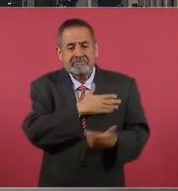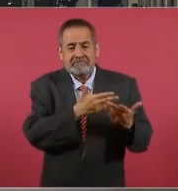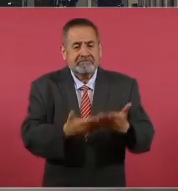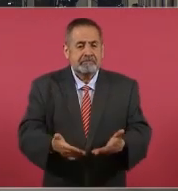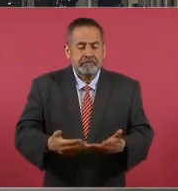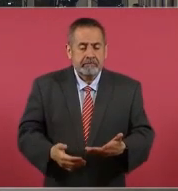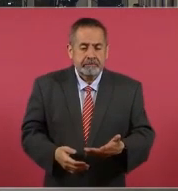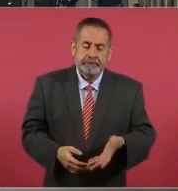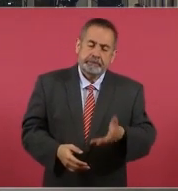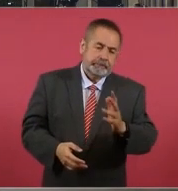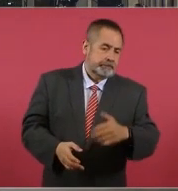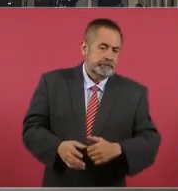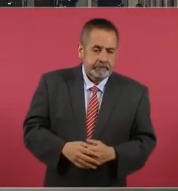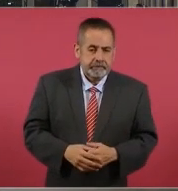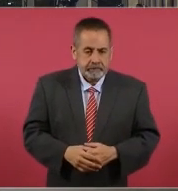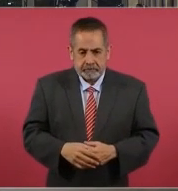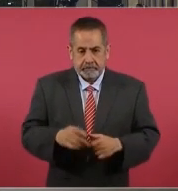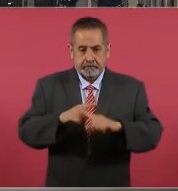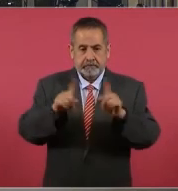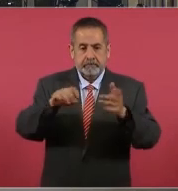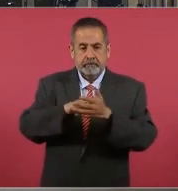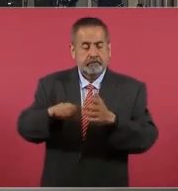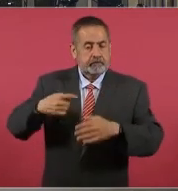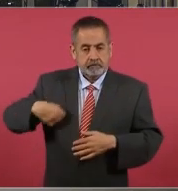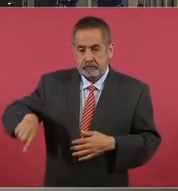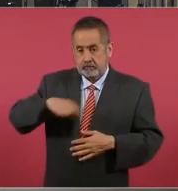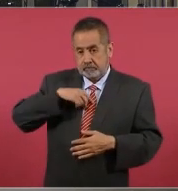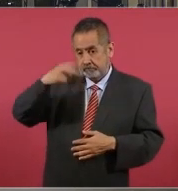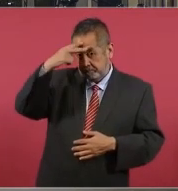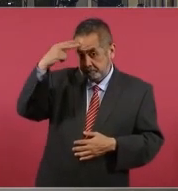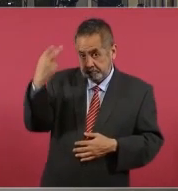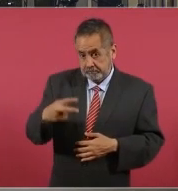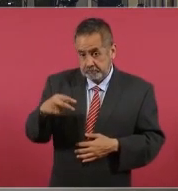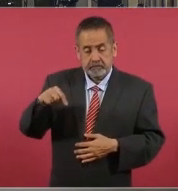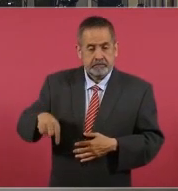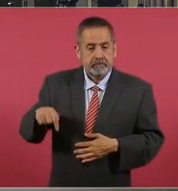nosotros tenemos, por ejemplo, los mexicanos,